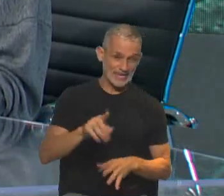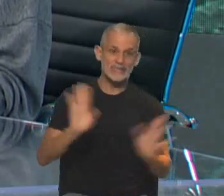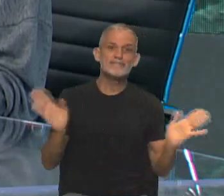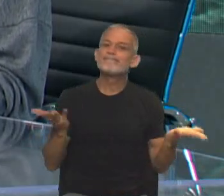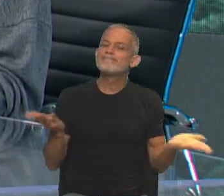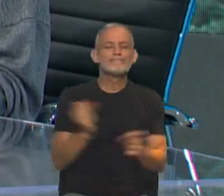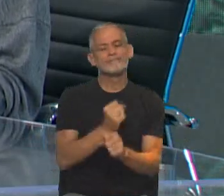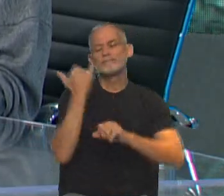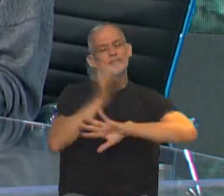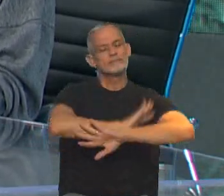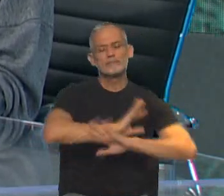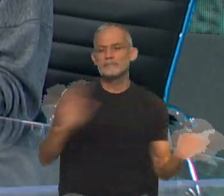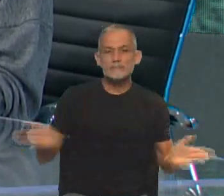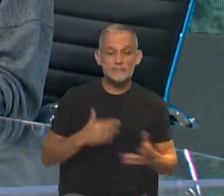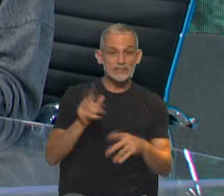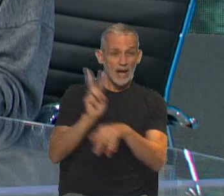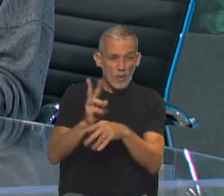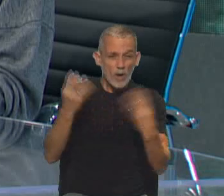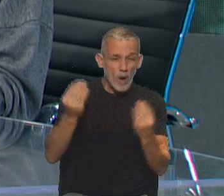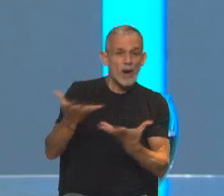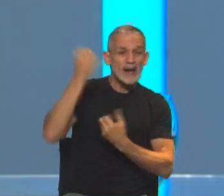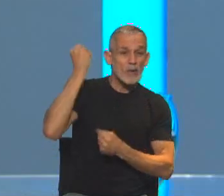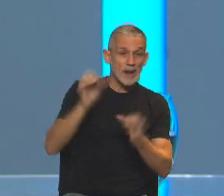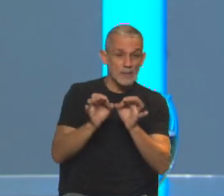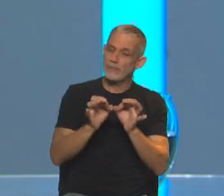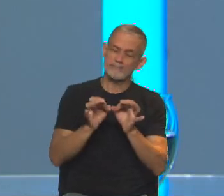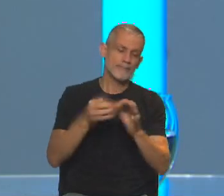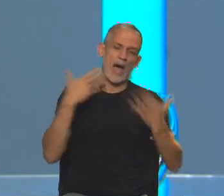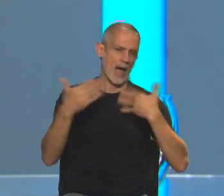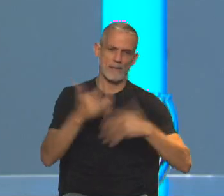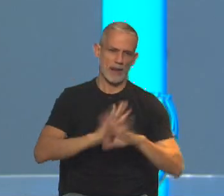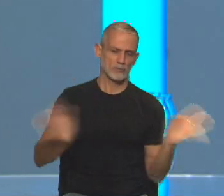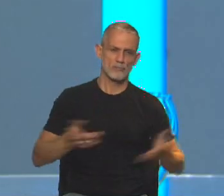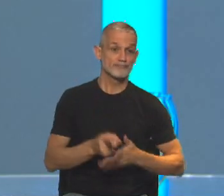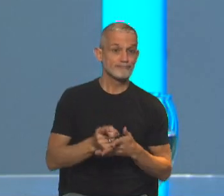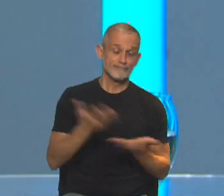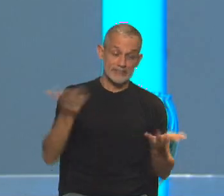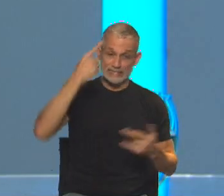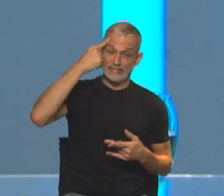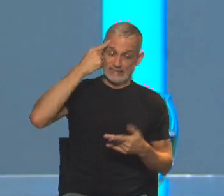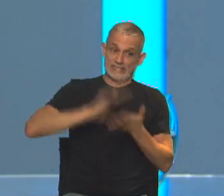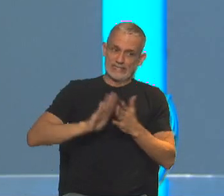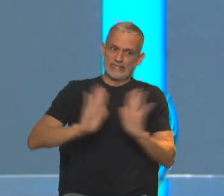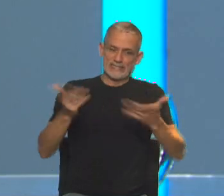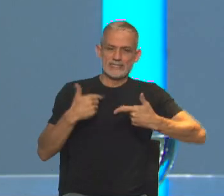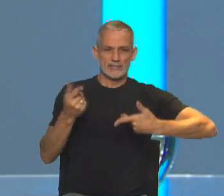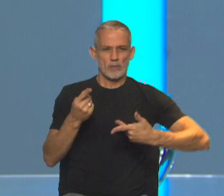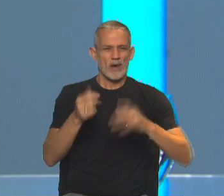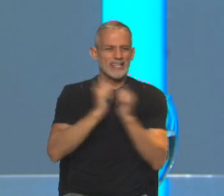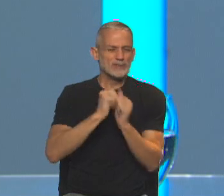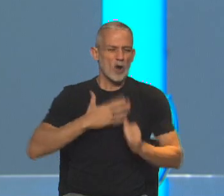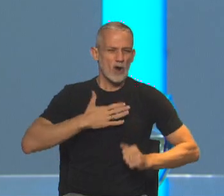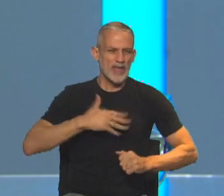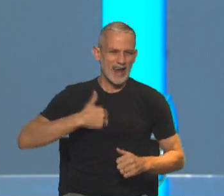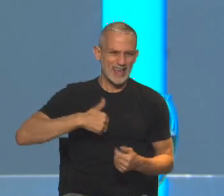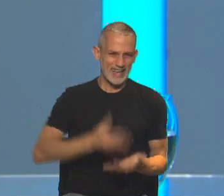más que ratificar la necesidad de soberanía por esa vía. La necesidad de soberanía, de replanteos, muchas cosas de la historia, ¿no? Reciente,